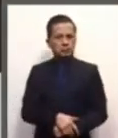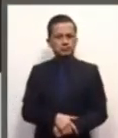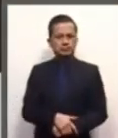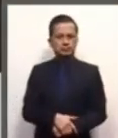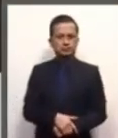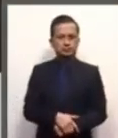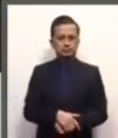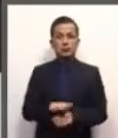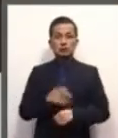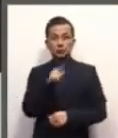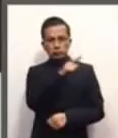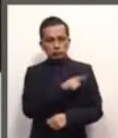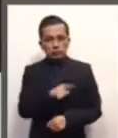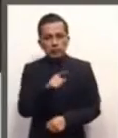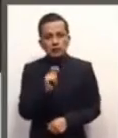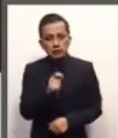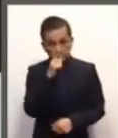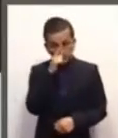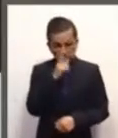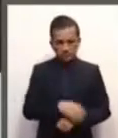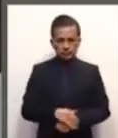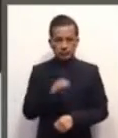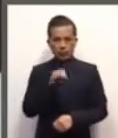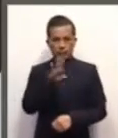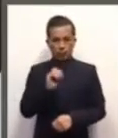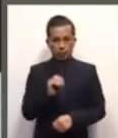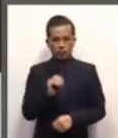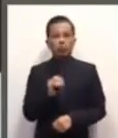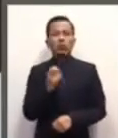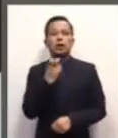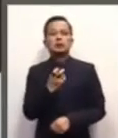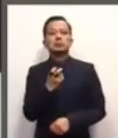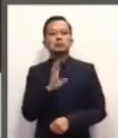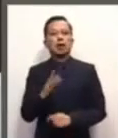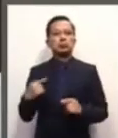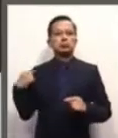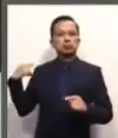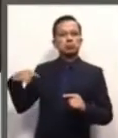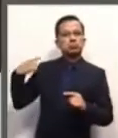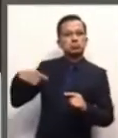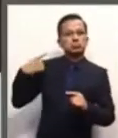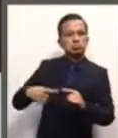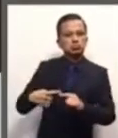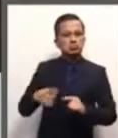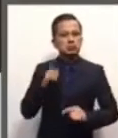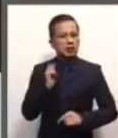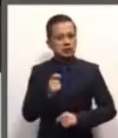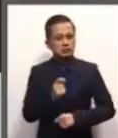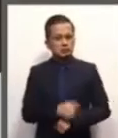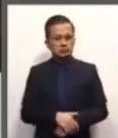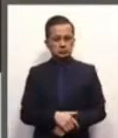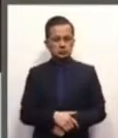Y gracias a ustedes, el fuero ha sido en las últimas décadas